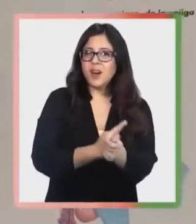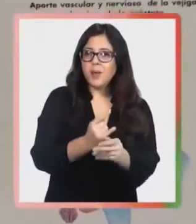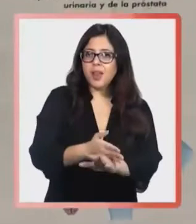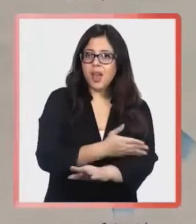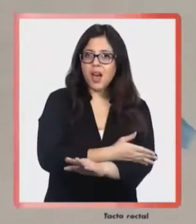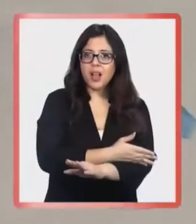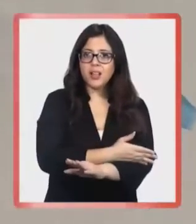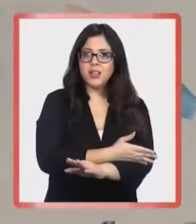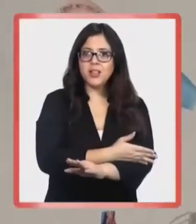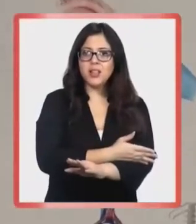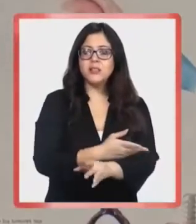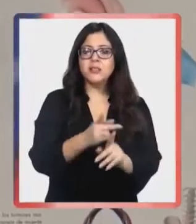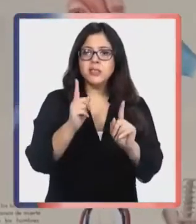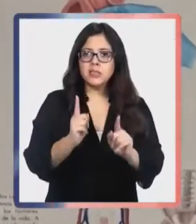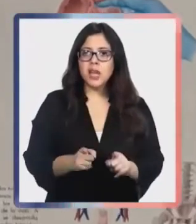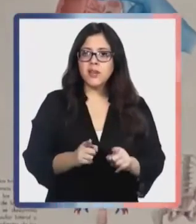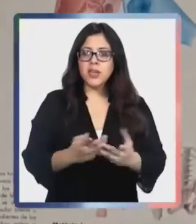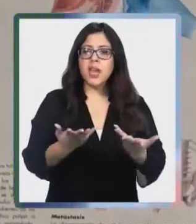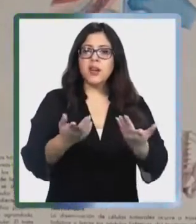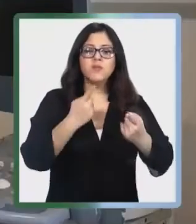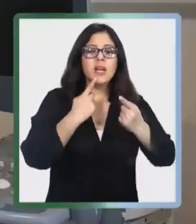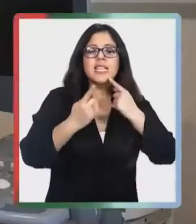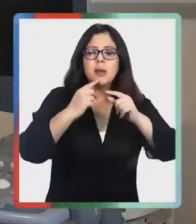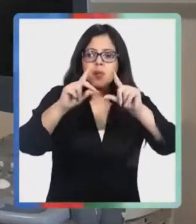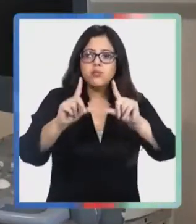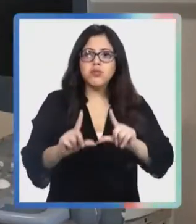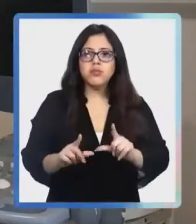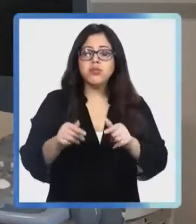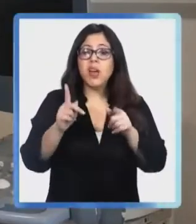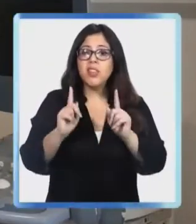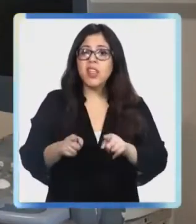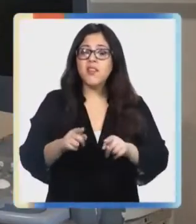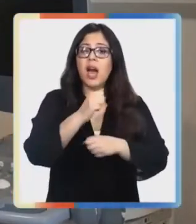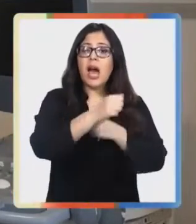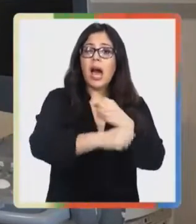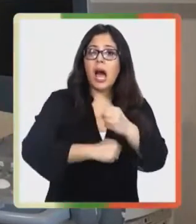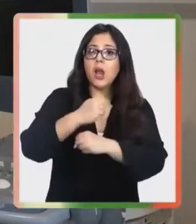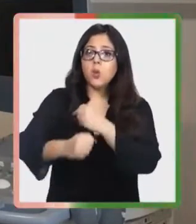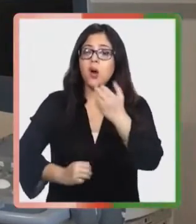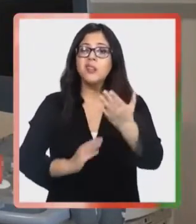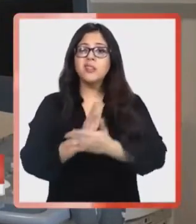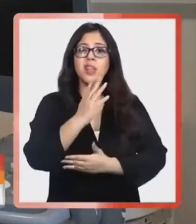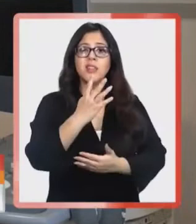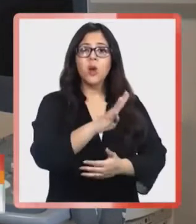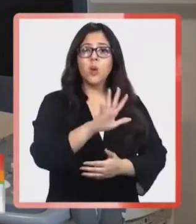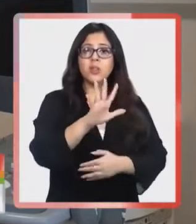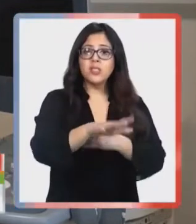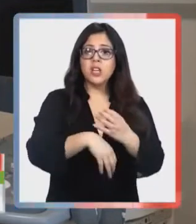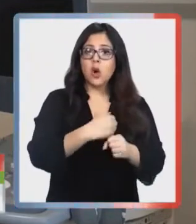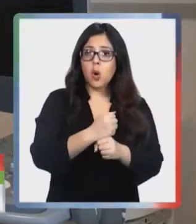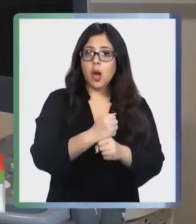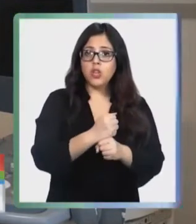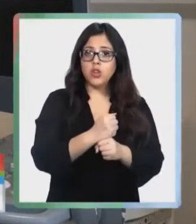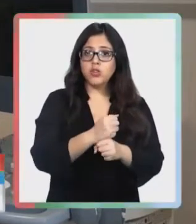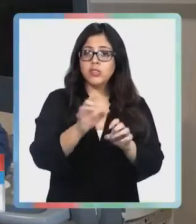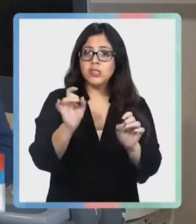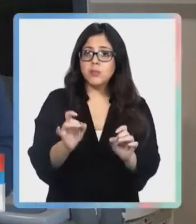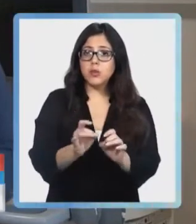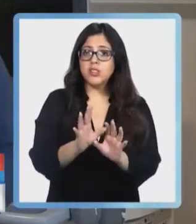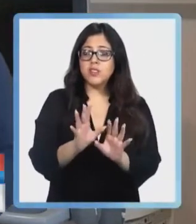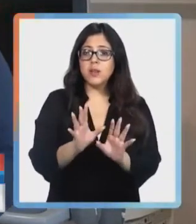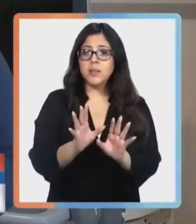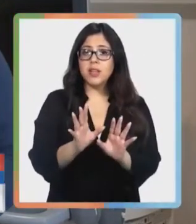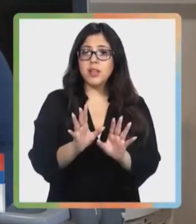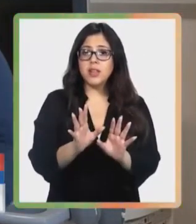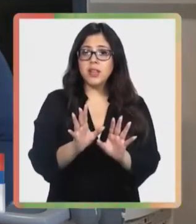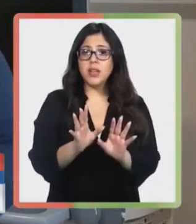familiares deben hacer un chequeo el chequeo debe ser anual a partir de los 45 años si es